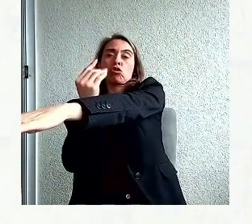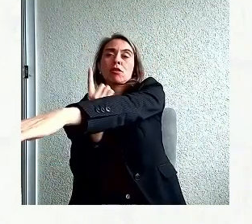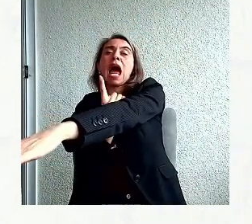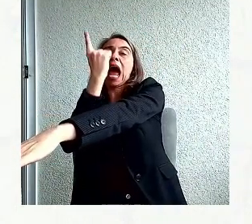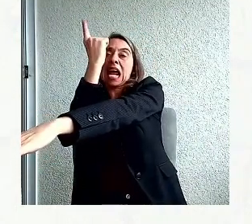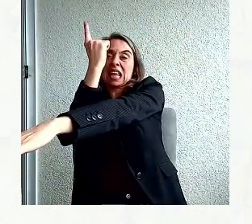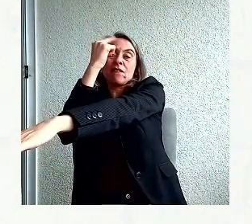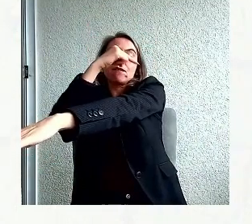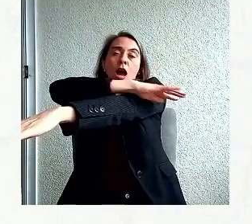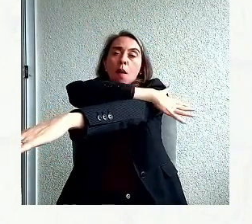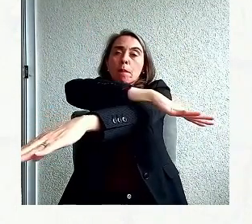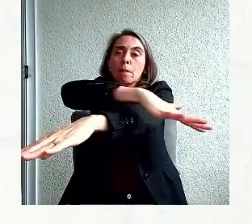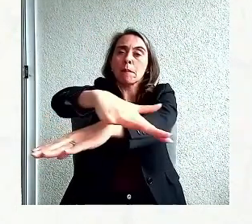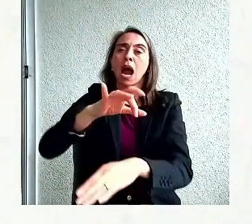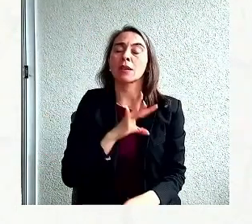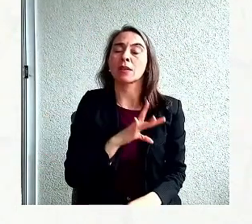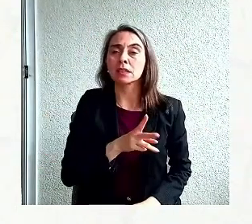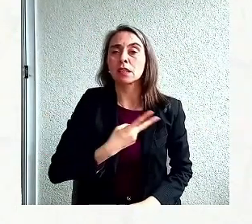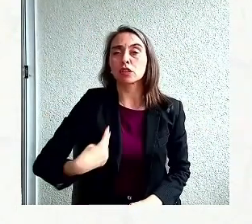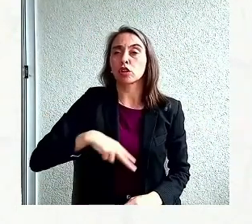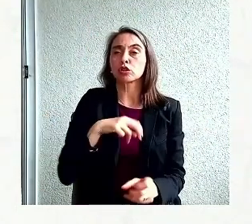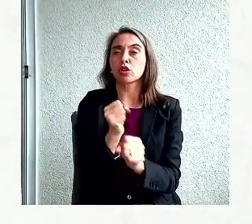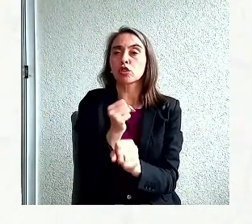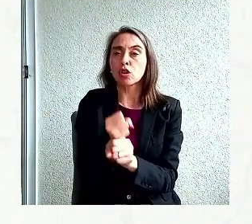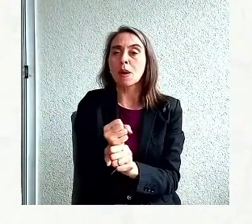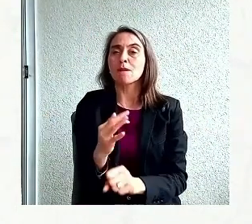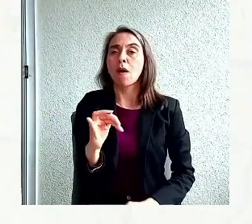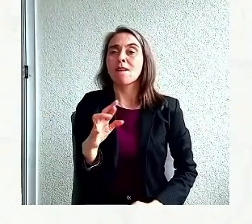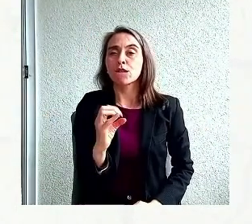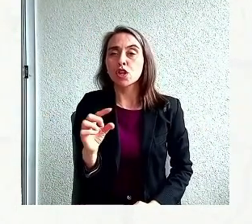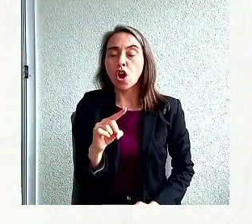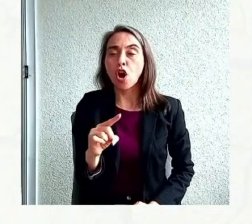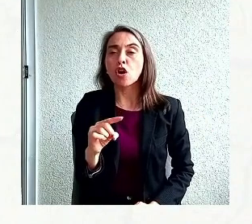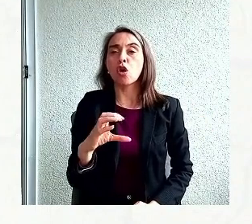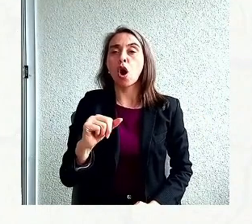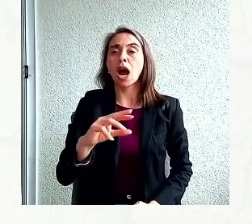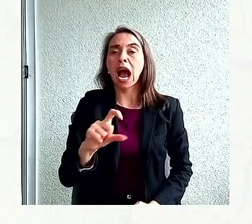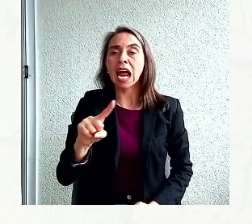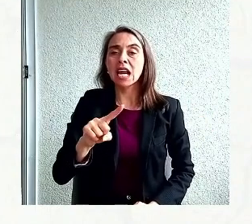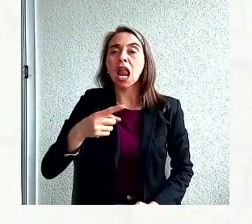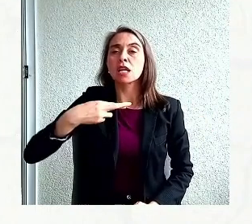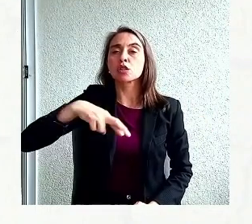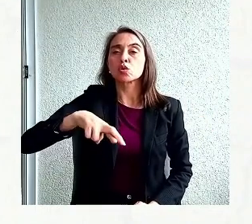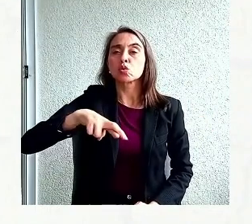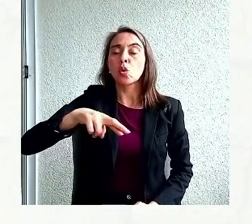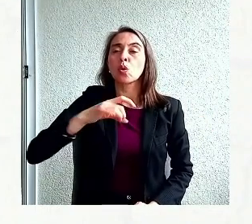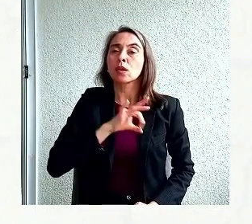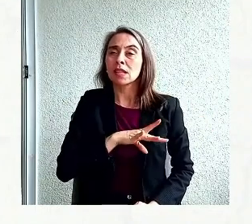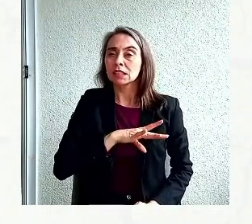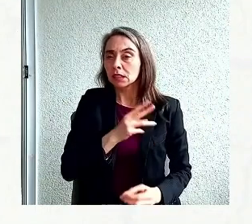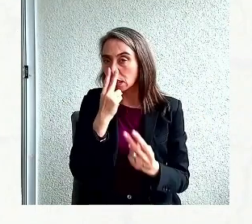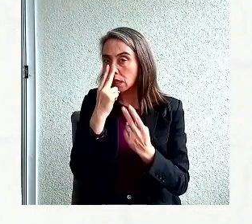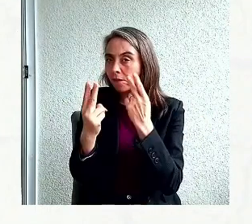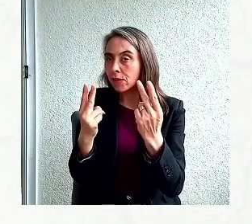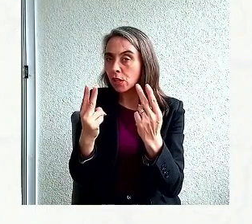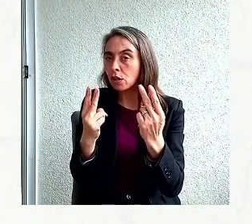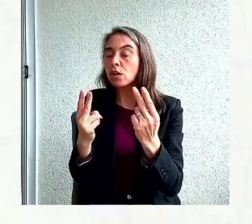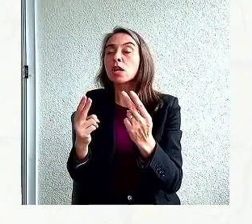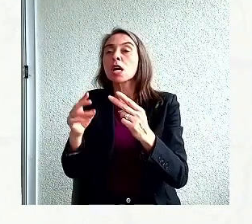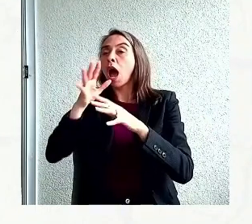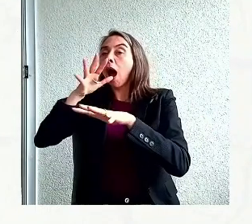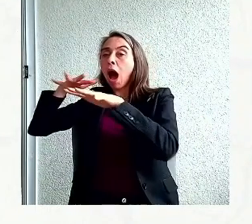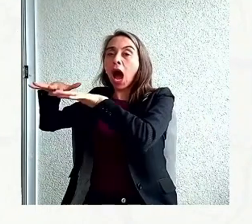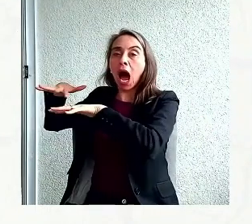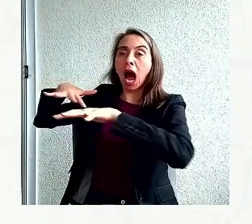canales, etcétera, del sur de Chile? Eso que entra produce una serie de